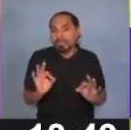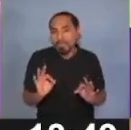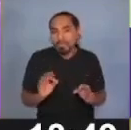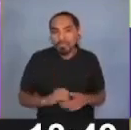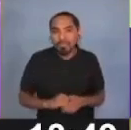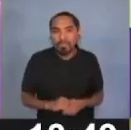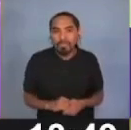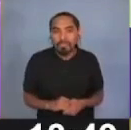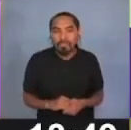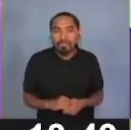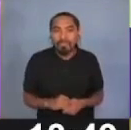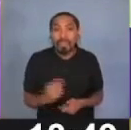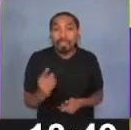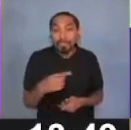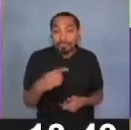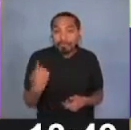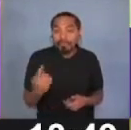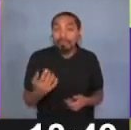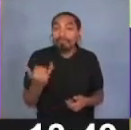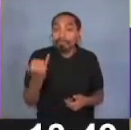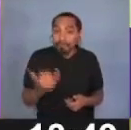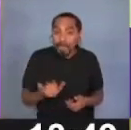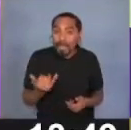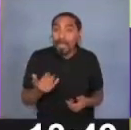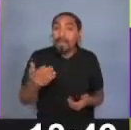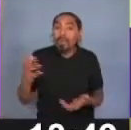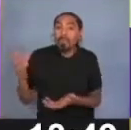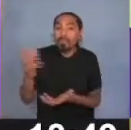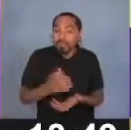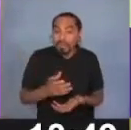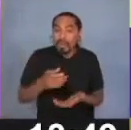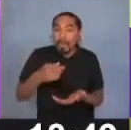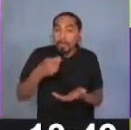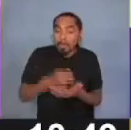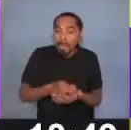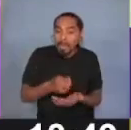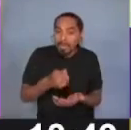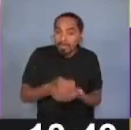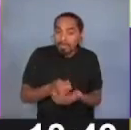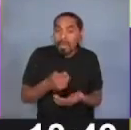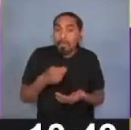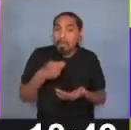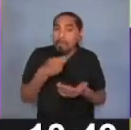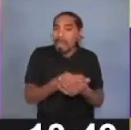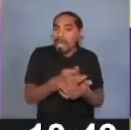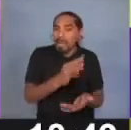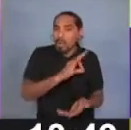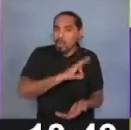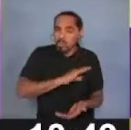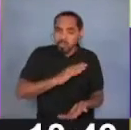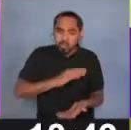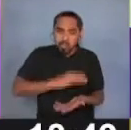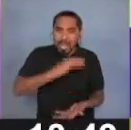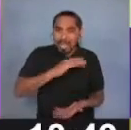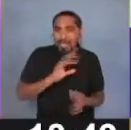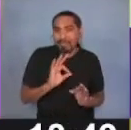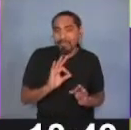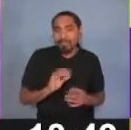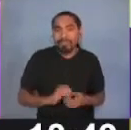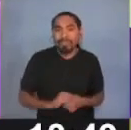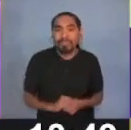recursos para cumplir y darle previsibilidad al pago de sueldos. Pero bueno, obviamente por eso esto significa un gran esfuerzo,